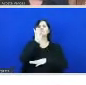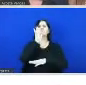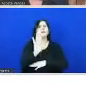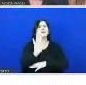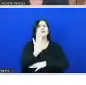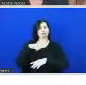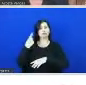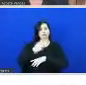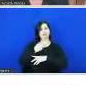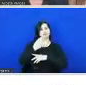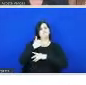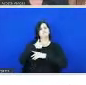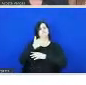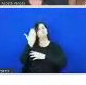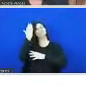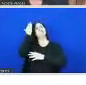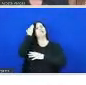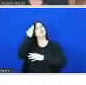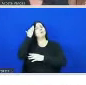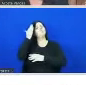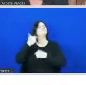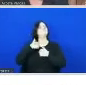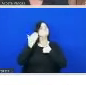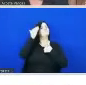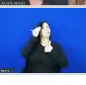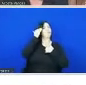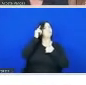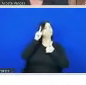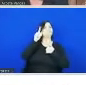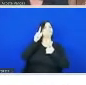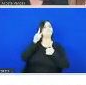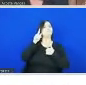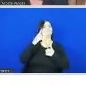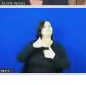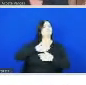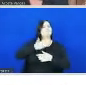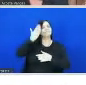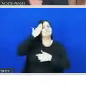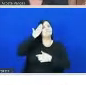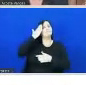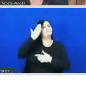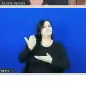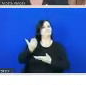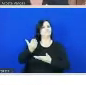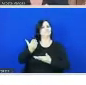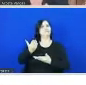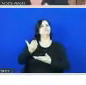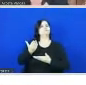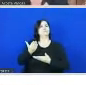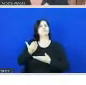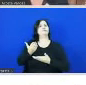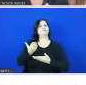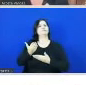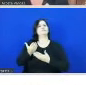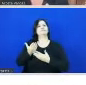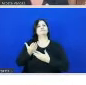nuestros conocimientos. Eso ha favorecido que ahora también haya más interés por abordar el tema